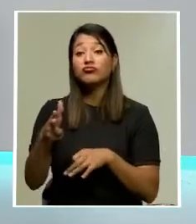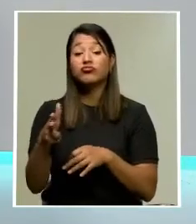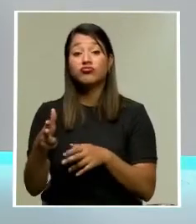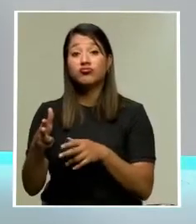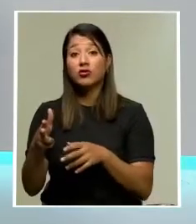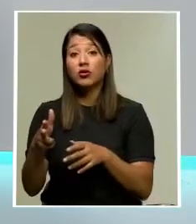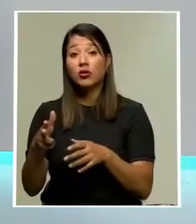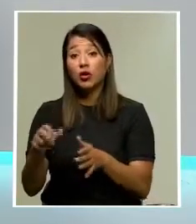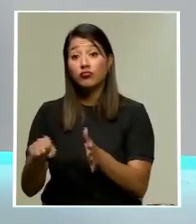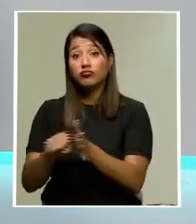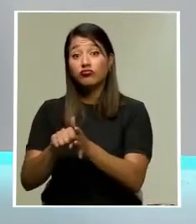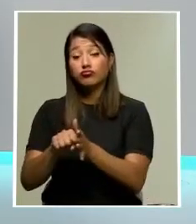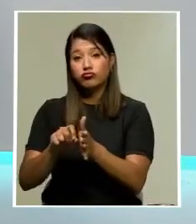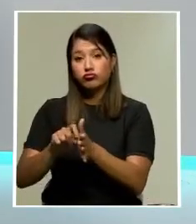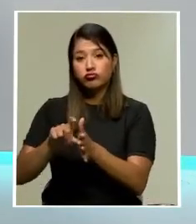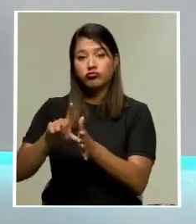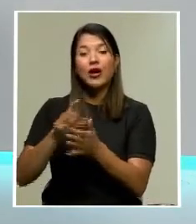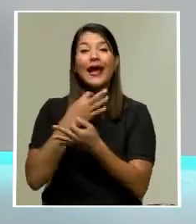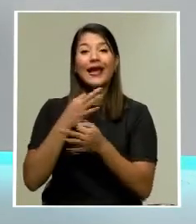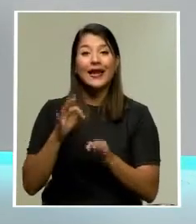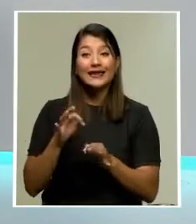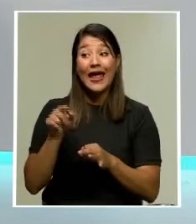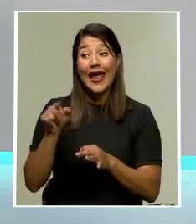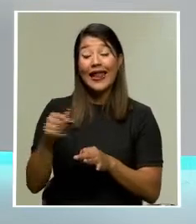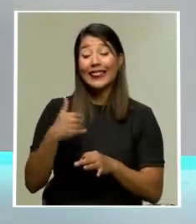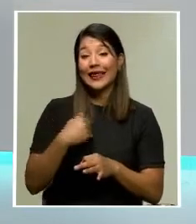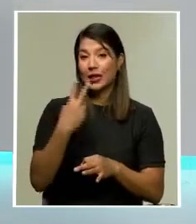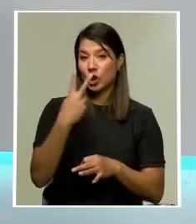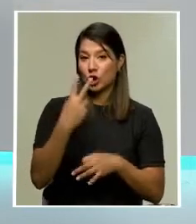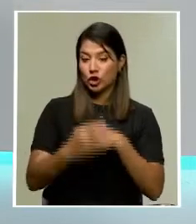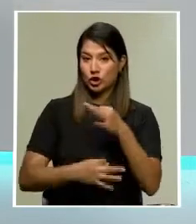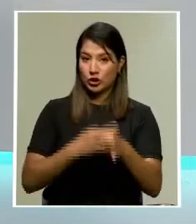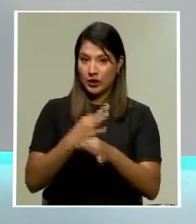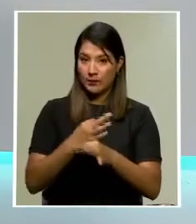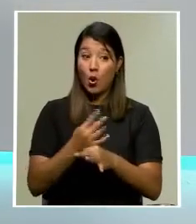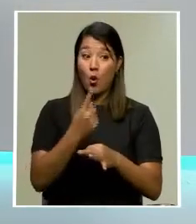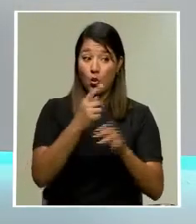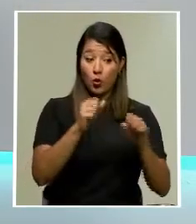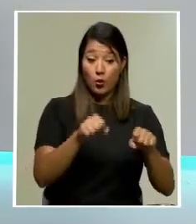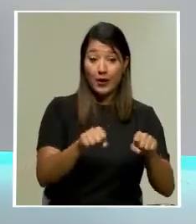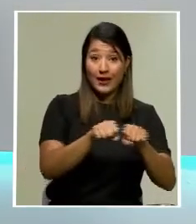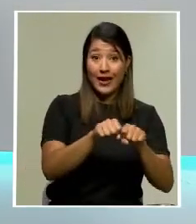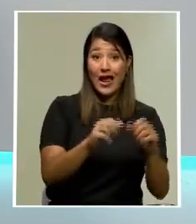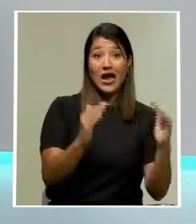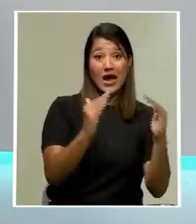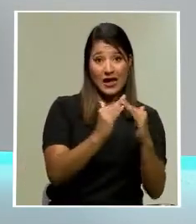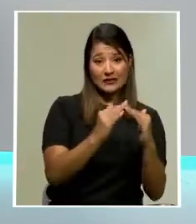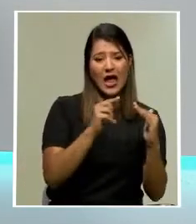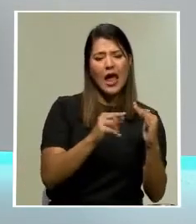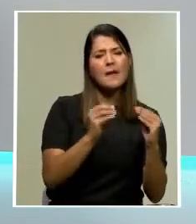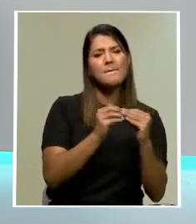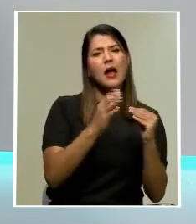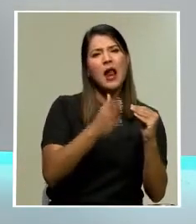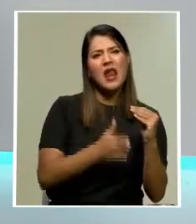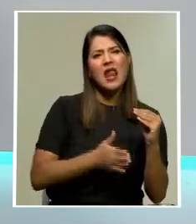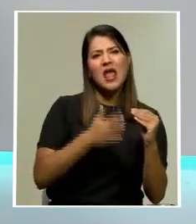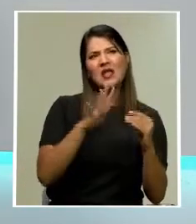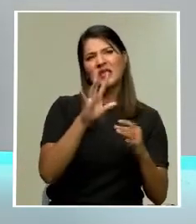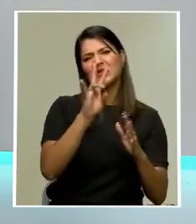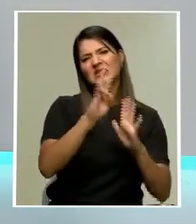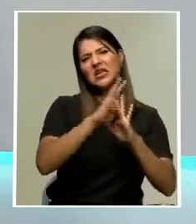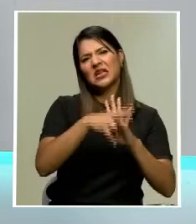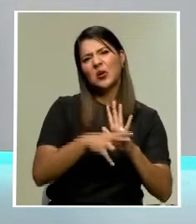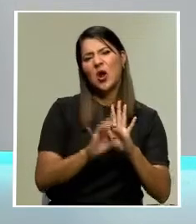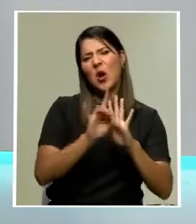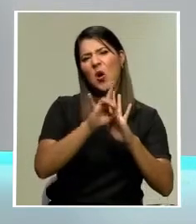además, los carros traen 2 tipos de cargadores. Uno que se conecta a la casa, que es una carga más lenta, que dura en promedio 7 o